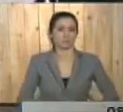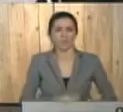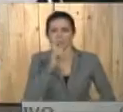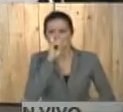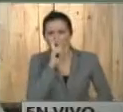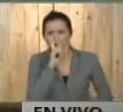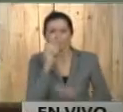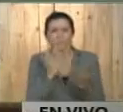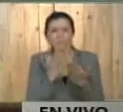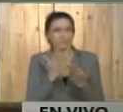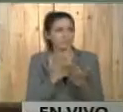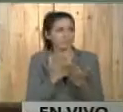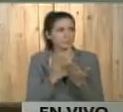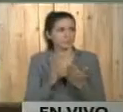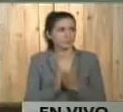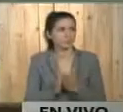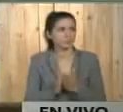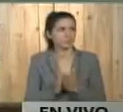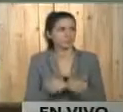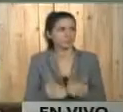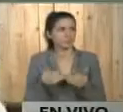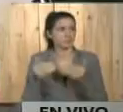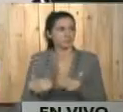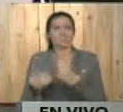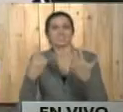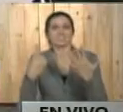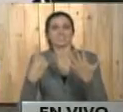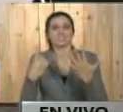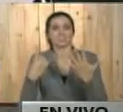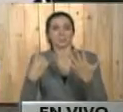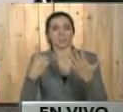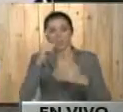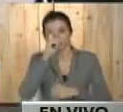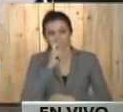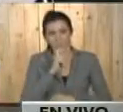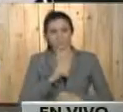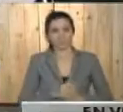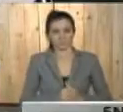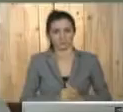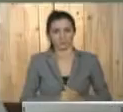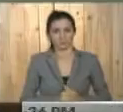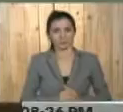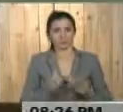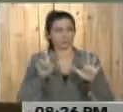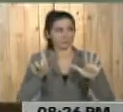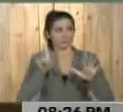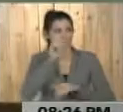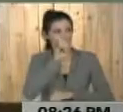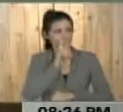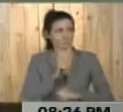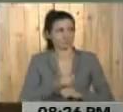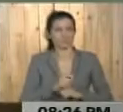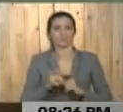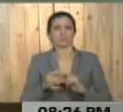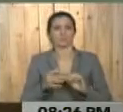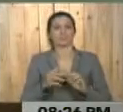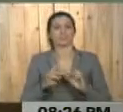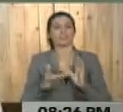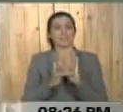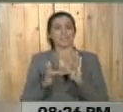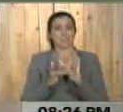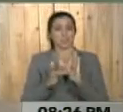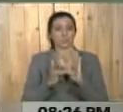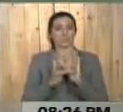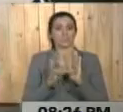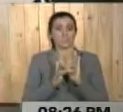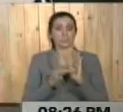tú? Va a ser para sexto. Sexto. ¿Qué está? ¿Sexto qué? Mecánica. La escuela técnica mecánica,